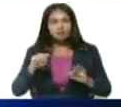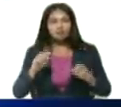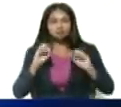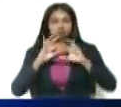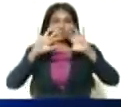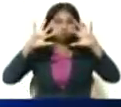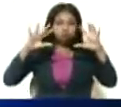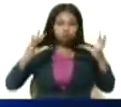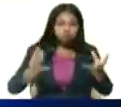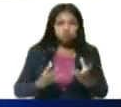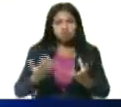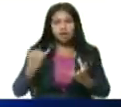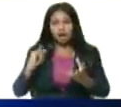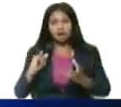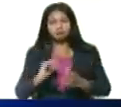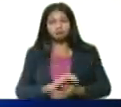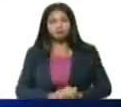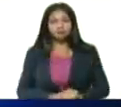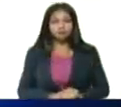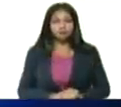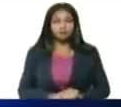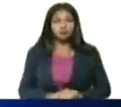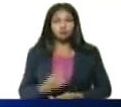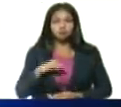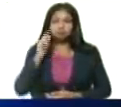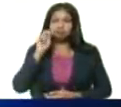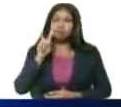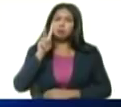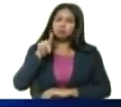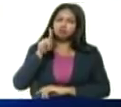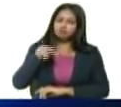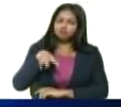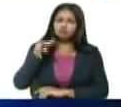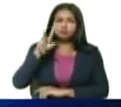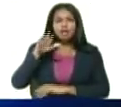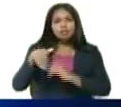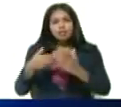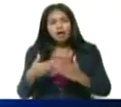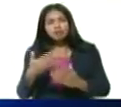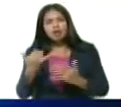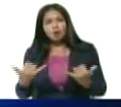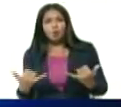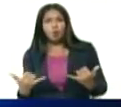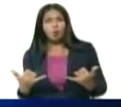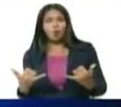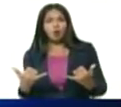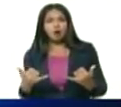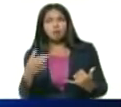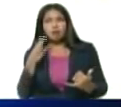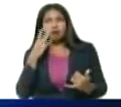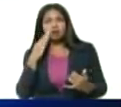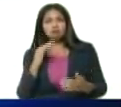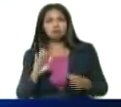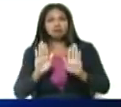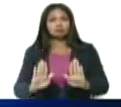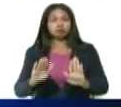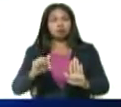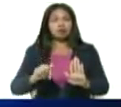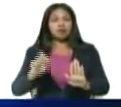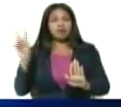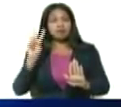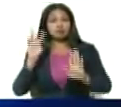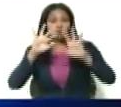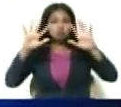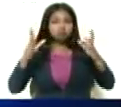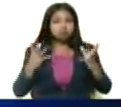pandemia. Hemos observado que hasta el momento la contención de Venezuela de la